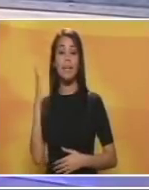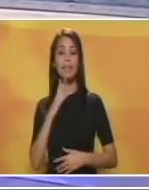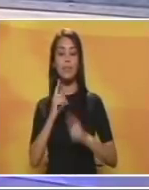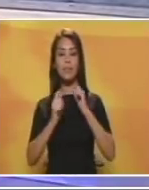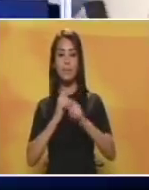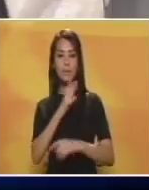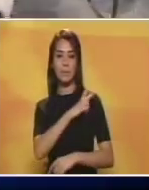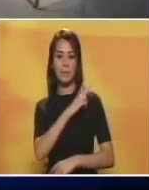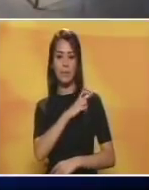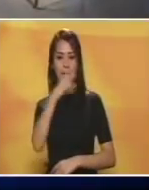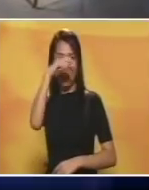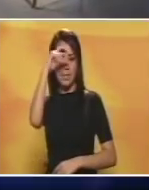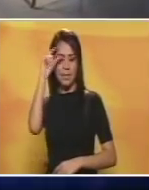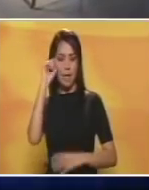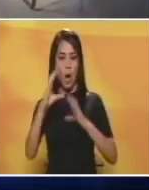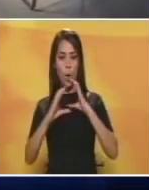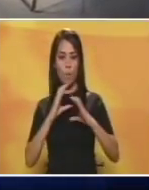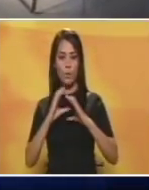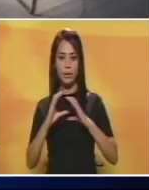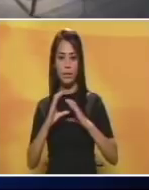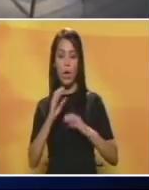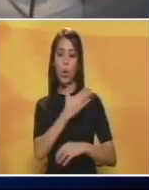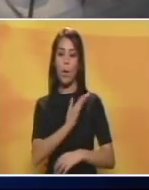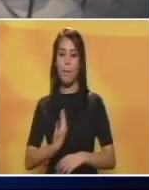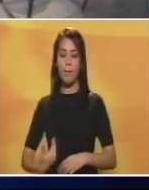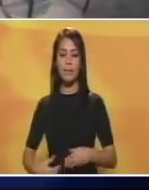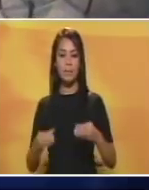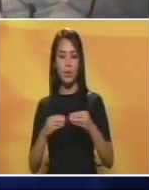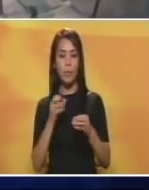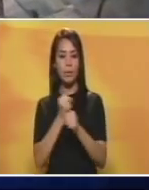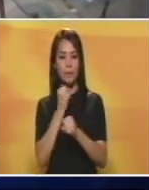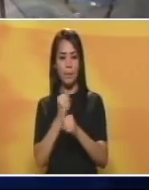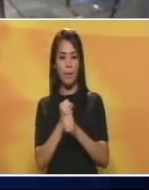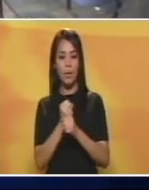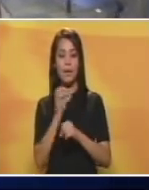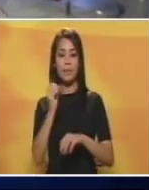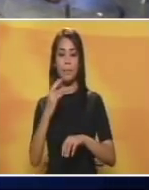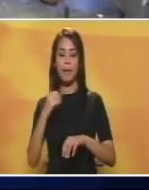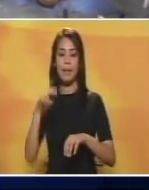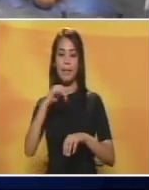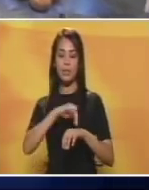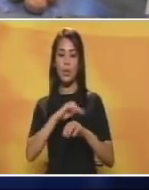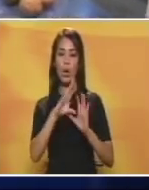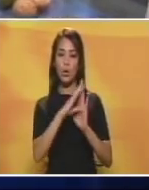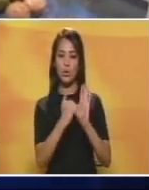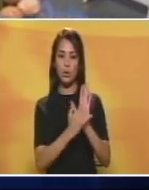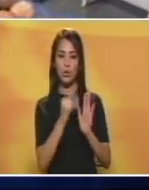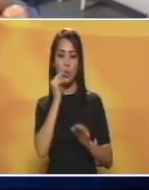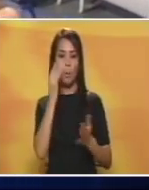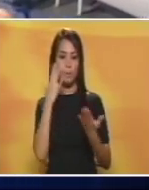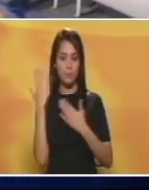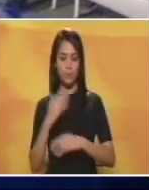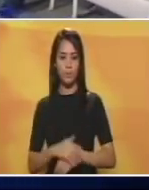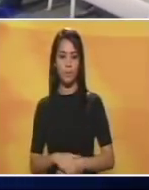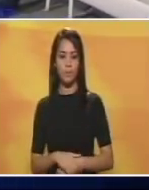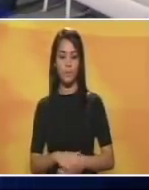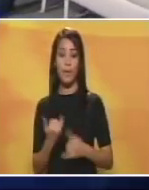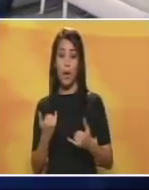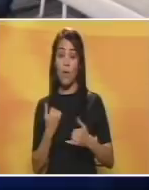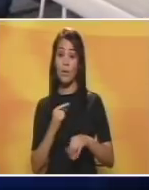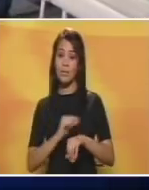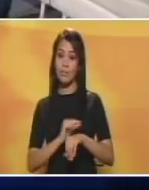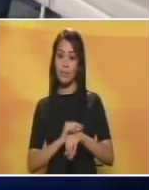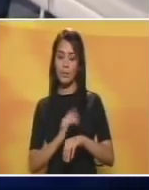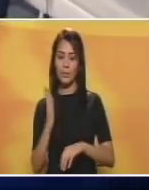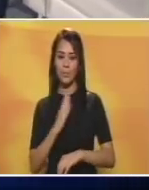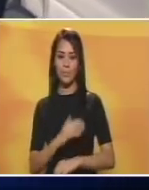entrevista a Venevisión, Endrina estará conversando con el presidente de la Comisión de Trabajadores de la Asamblea Nacional Constituyente, Francisco Torrealba. Ya está aquí en el estudio con